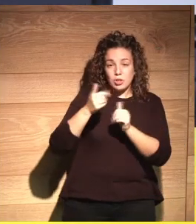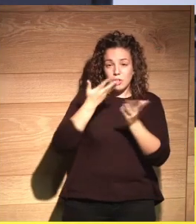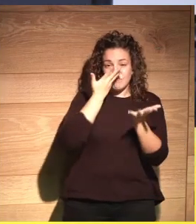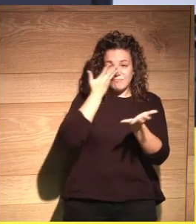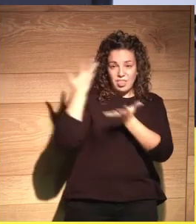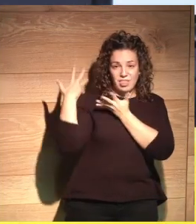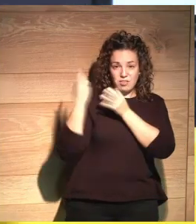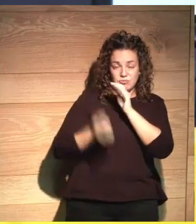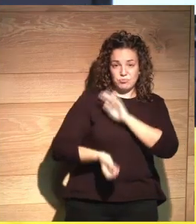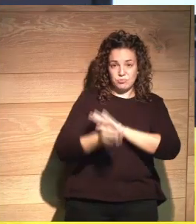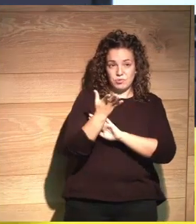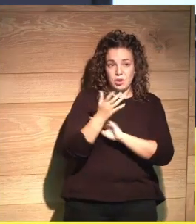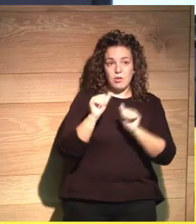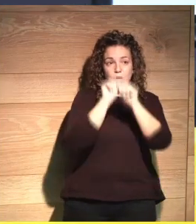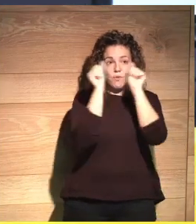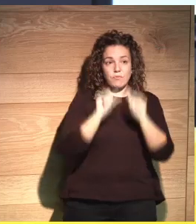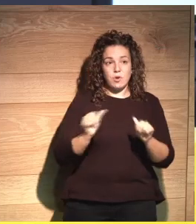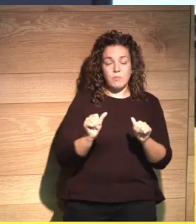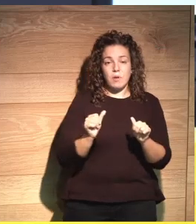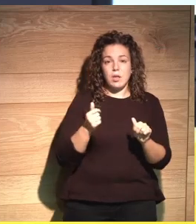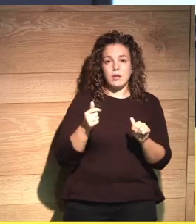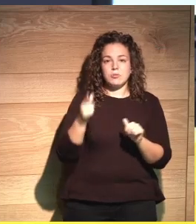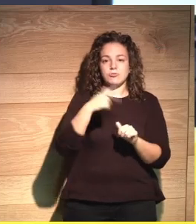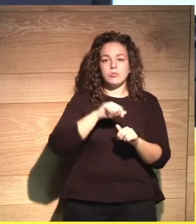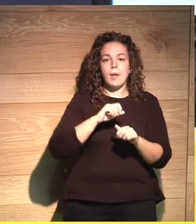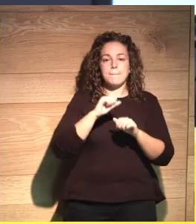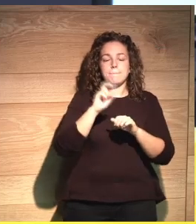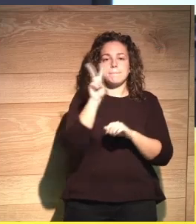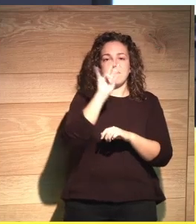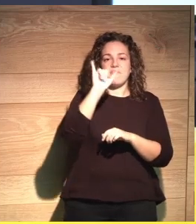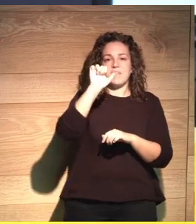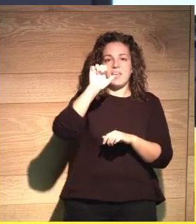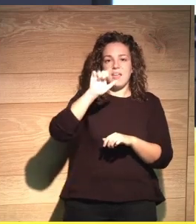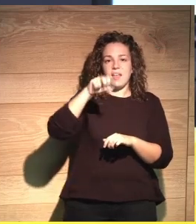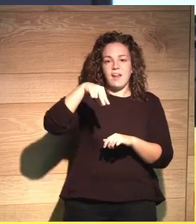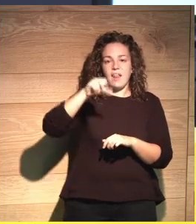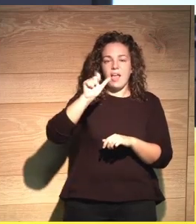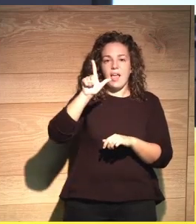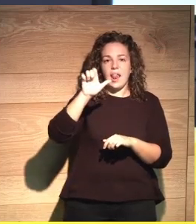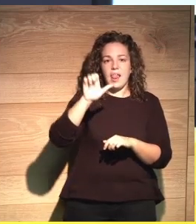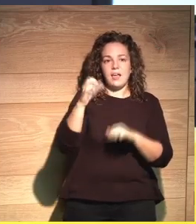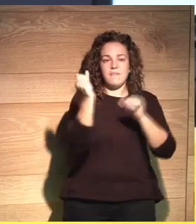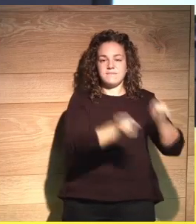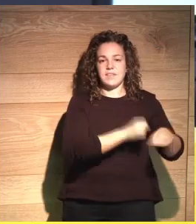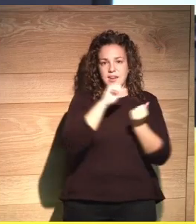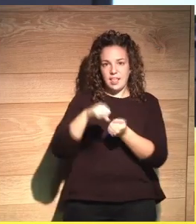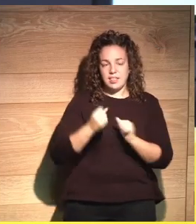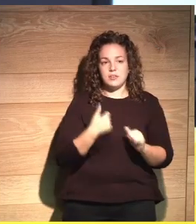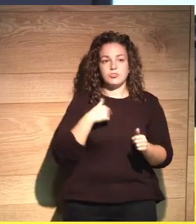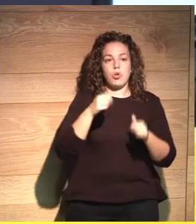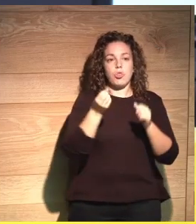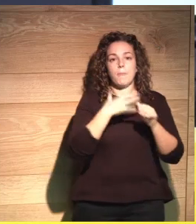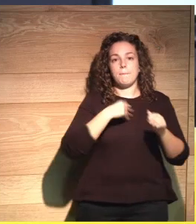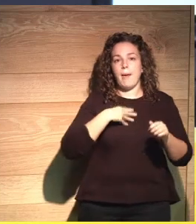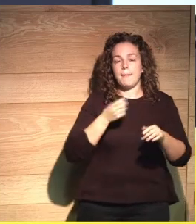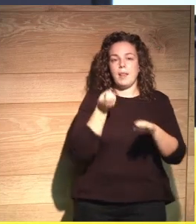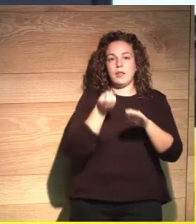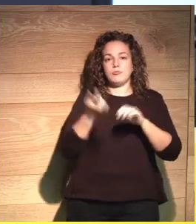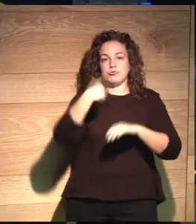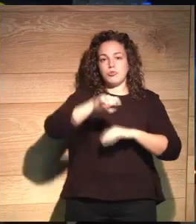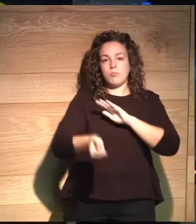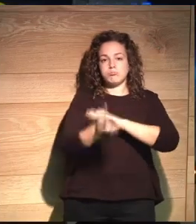años de una forma un poquito similar en la biennale de venecia bueno estos son algunos de los documentos que